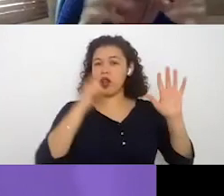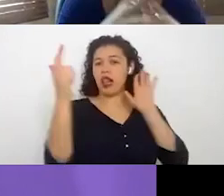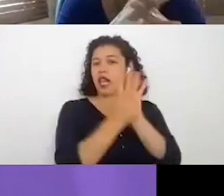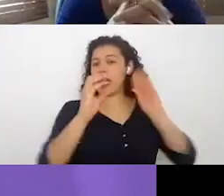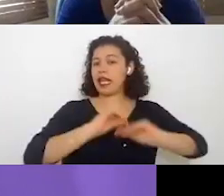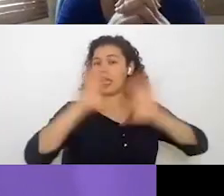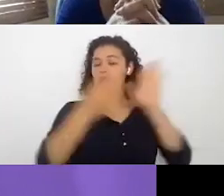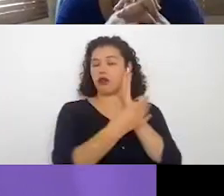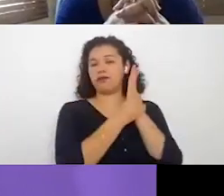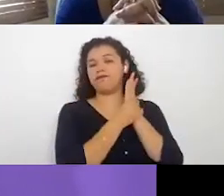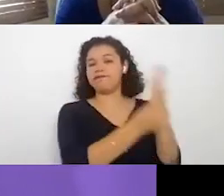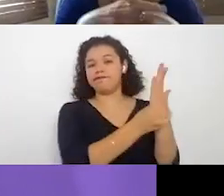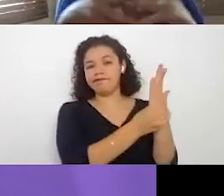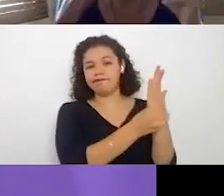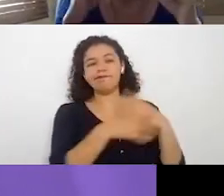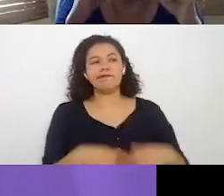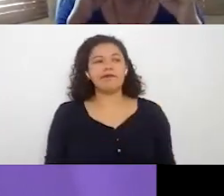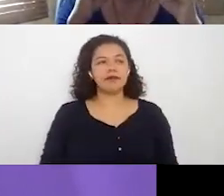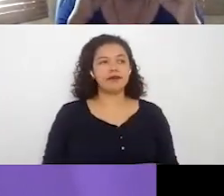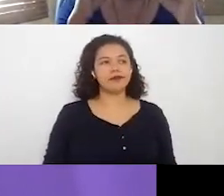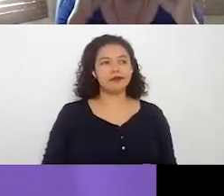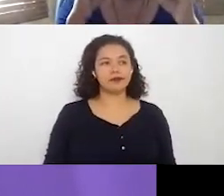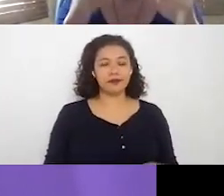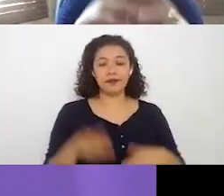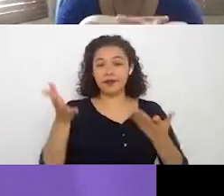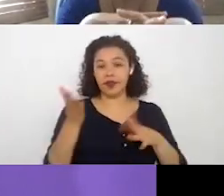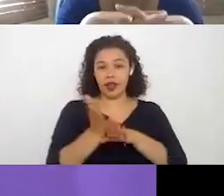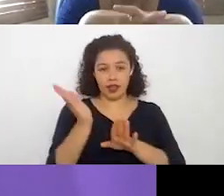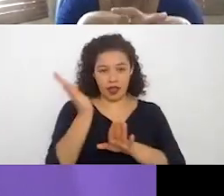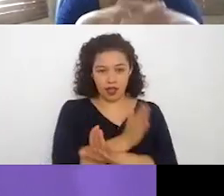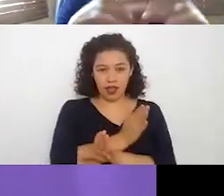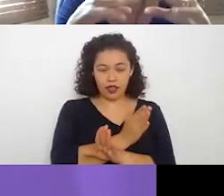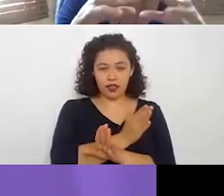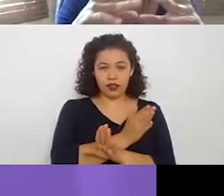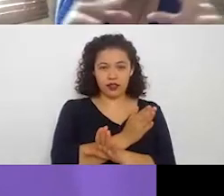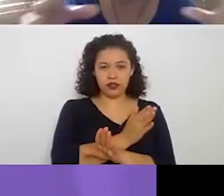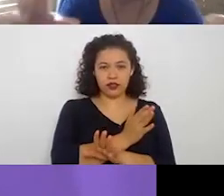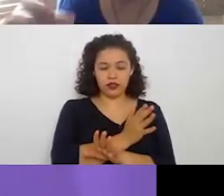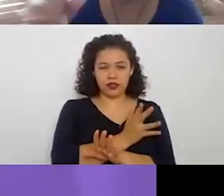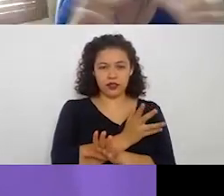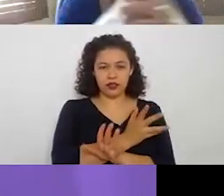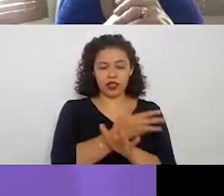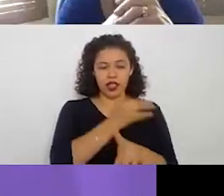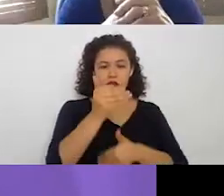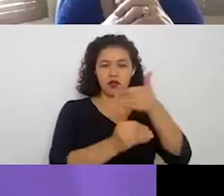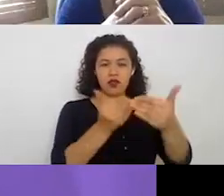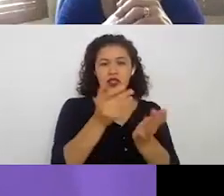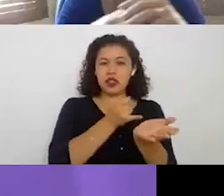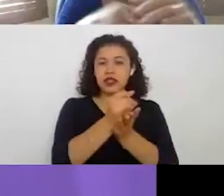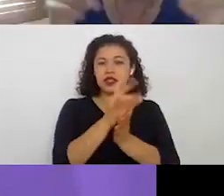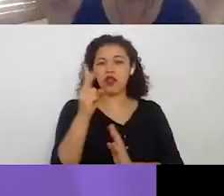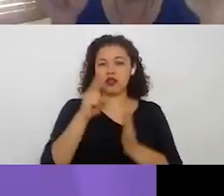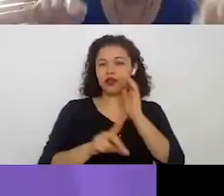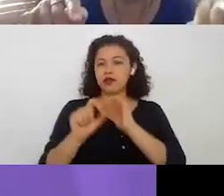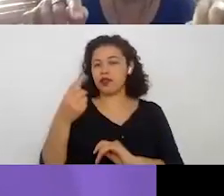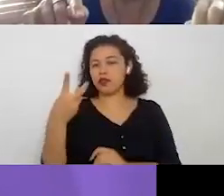muy fielmente, y si anteriormente no tenía el proceso definido, ¿verdad? En el 21,